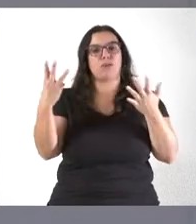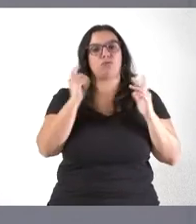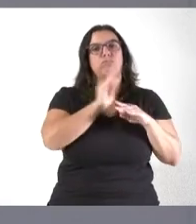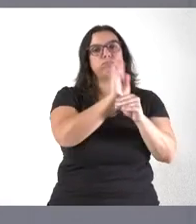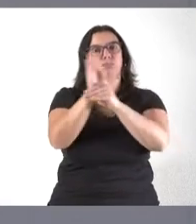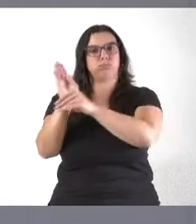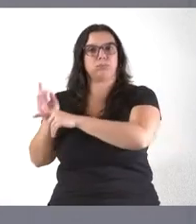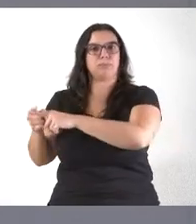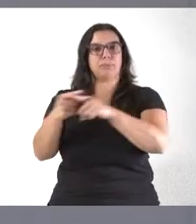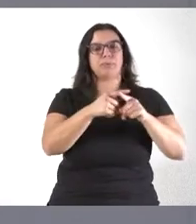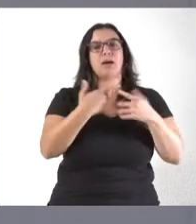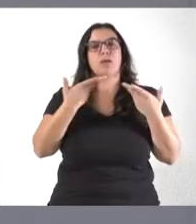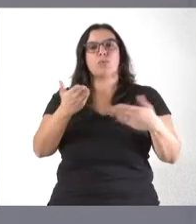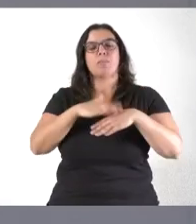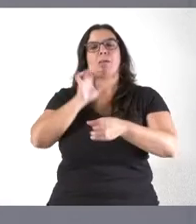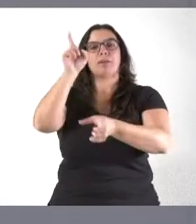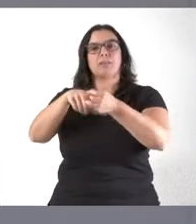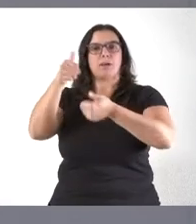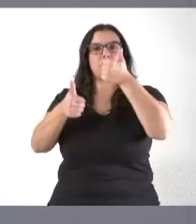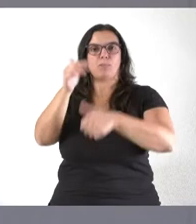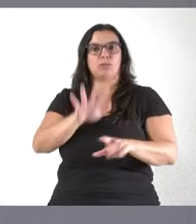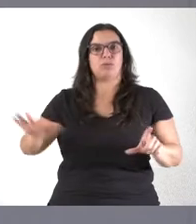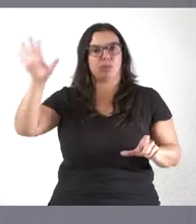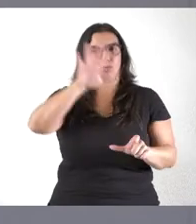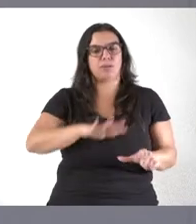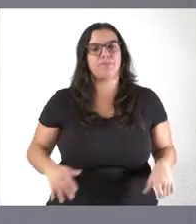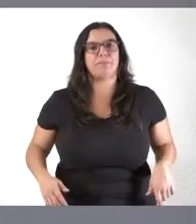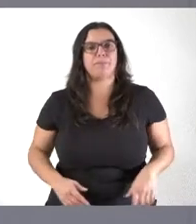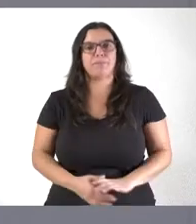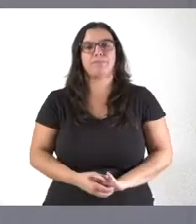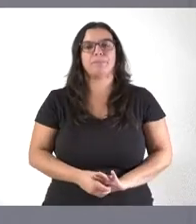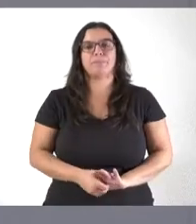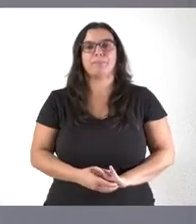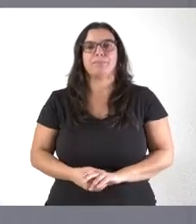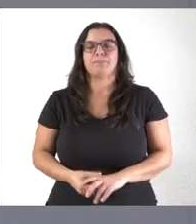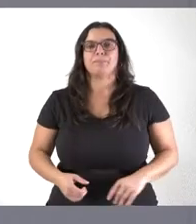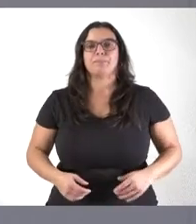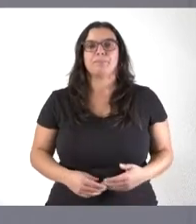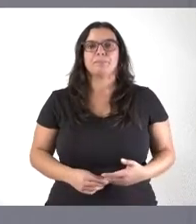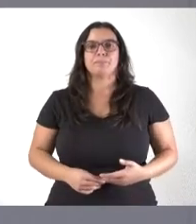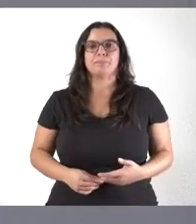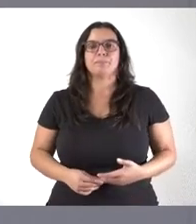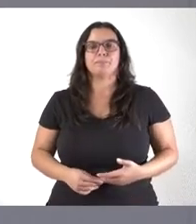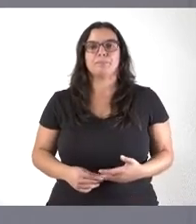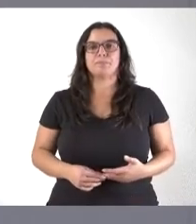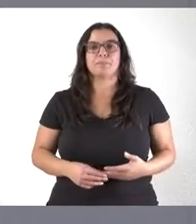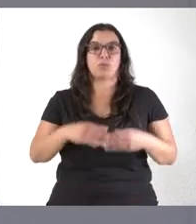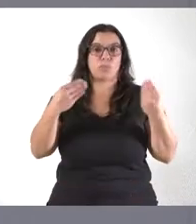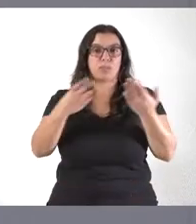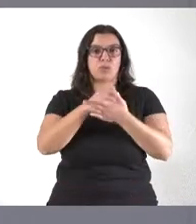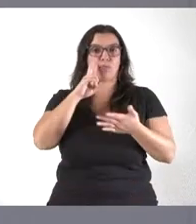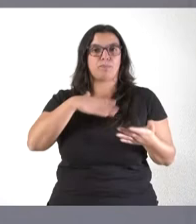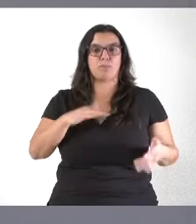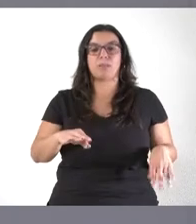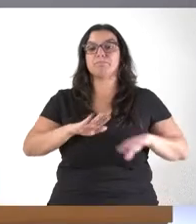esta ayuda para participar en estos campeonatos que les he descrito y que tienen ustedes la documentación al respecto